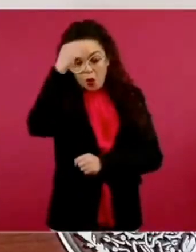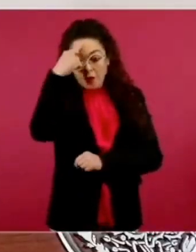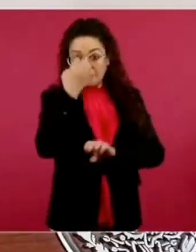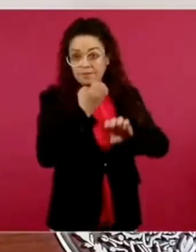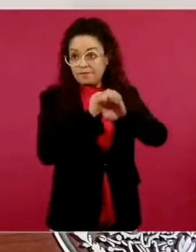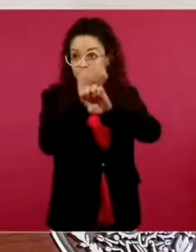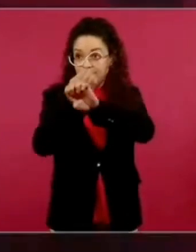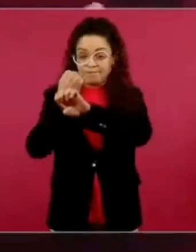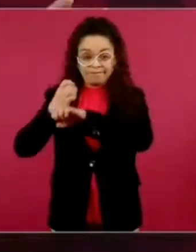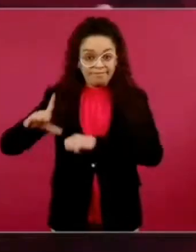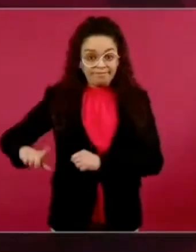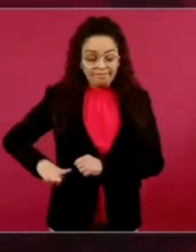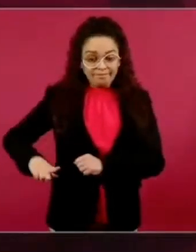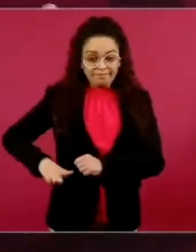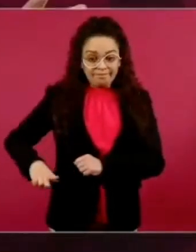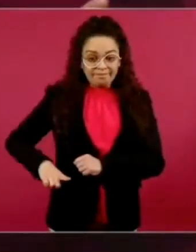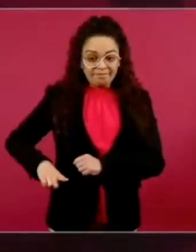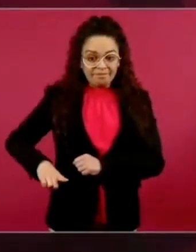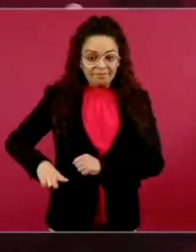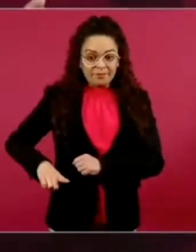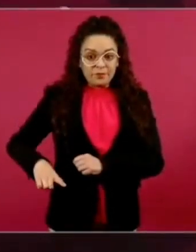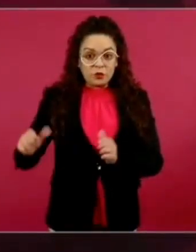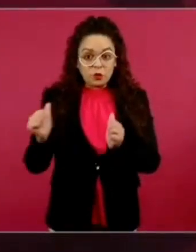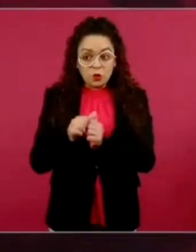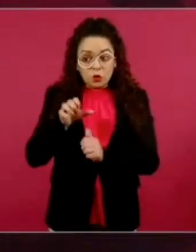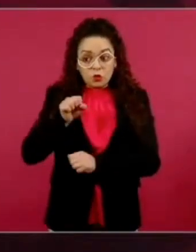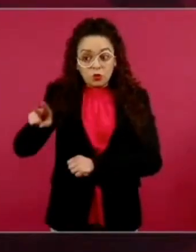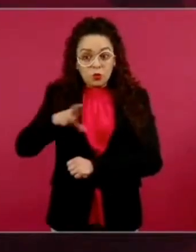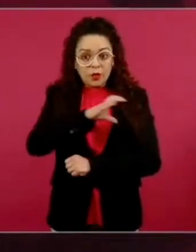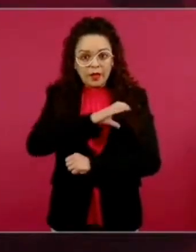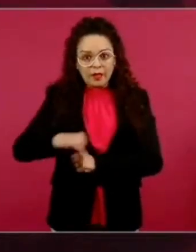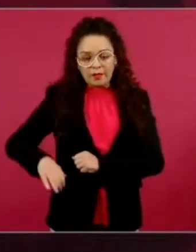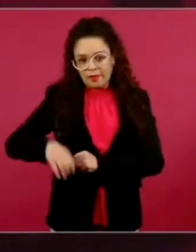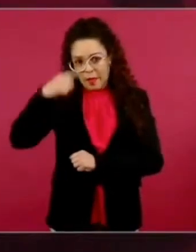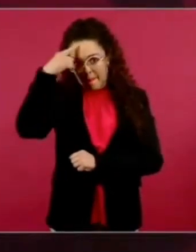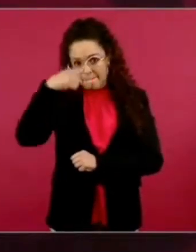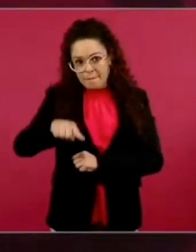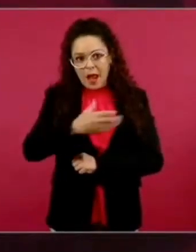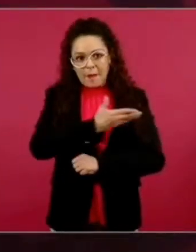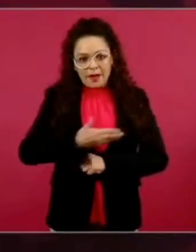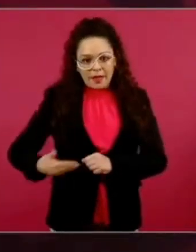propio con candidatos a presidentes municipales y todo. Entonces,